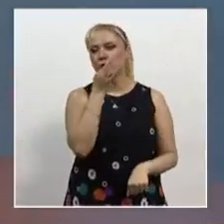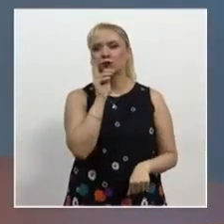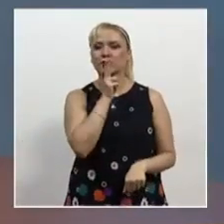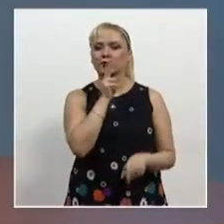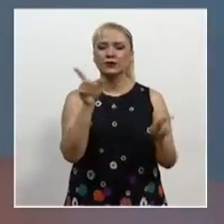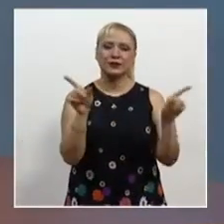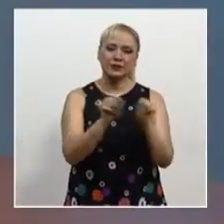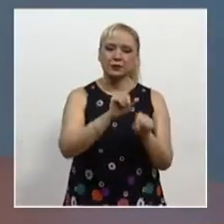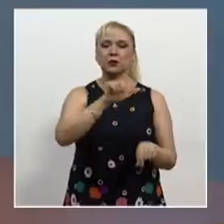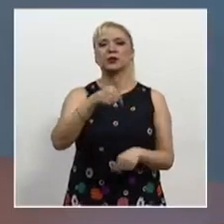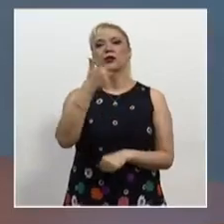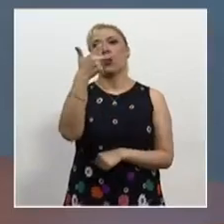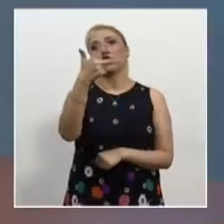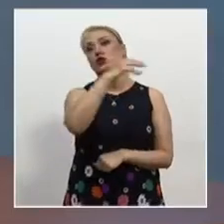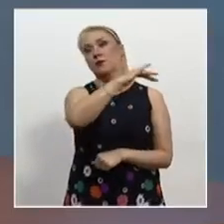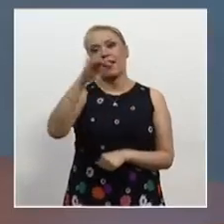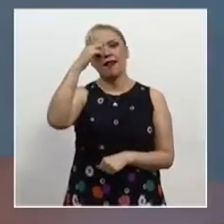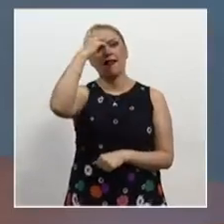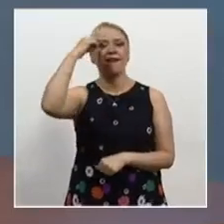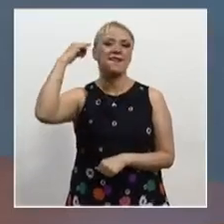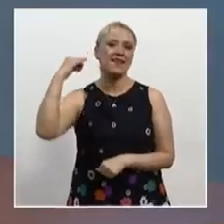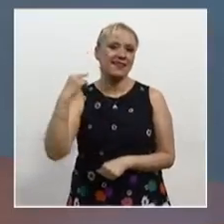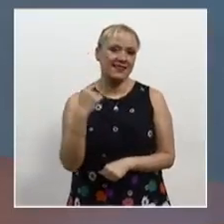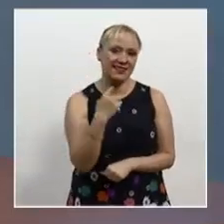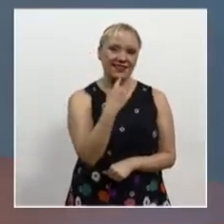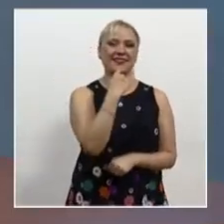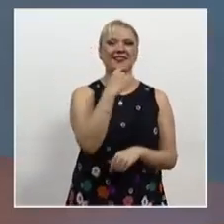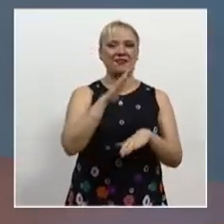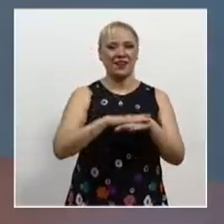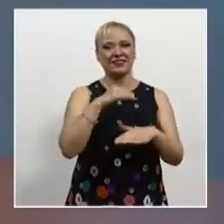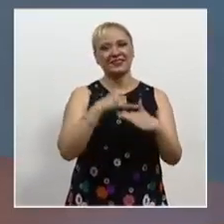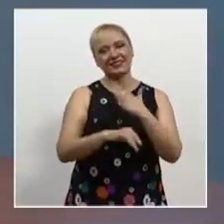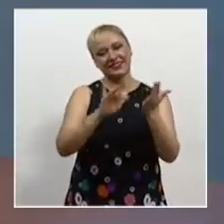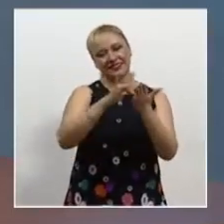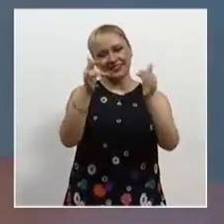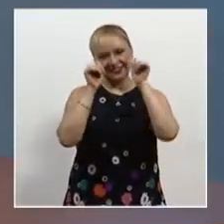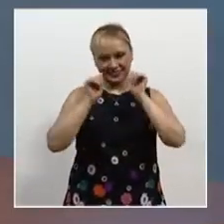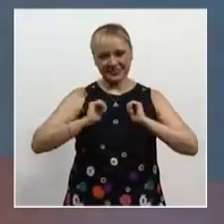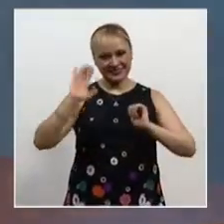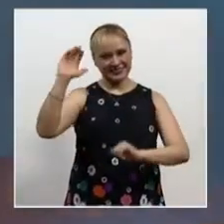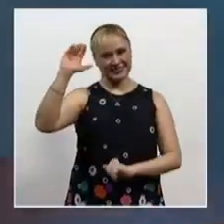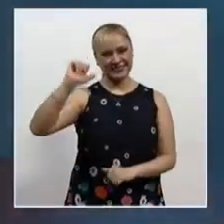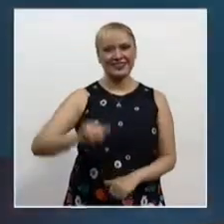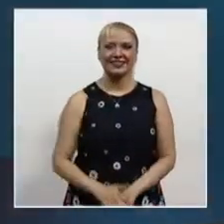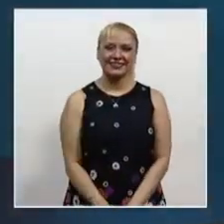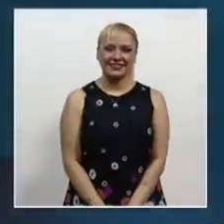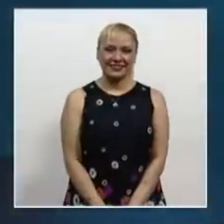informativo y a las 20:30 el noticiero nocturno. Gracias por su atención. Hasta pronto.